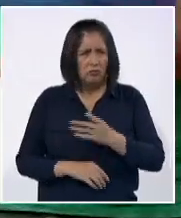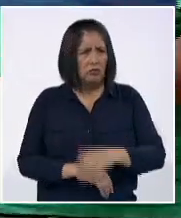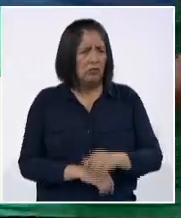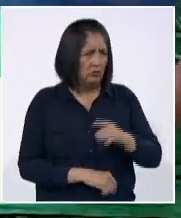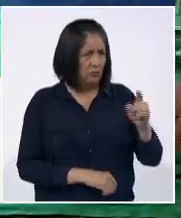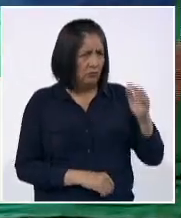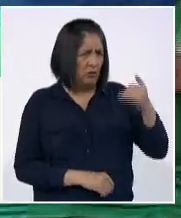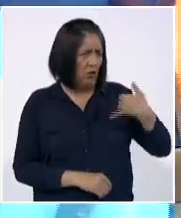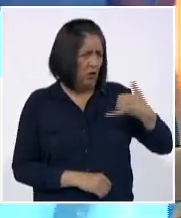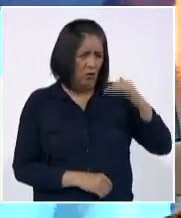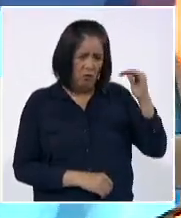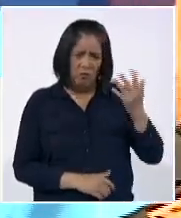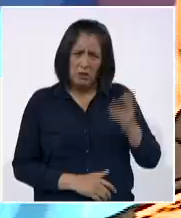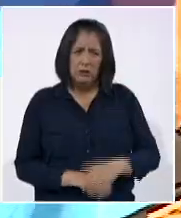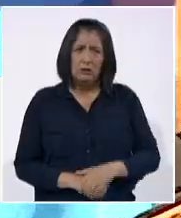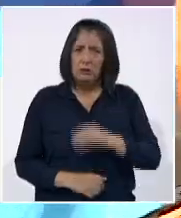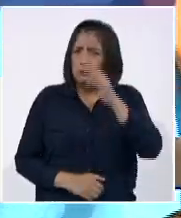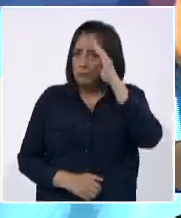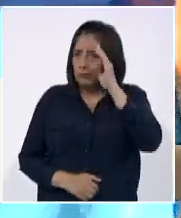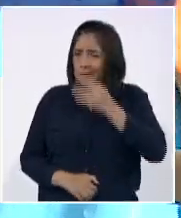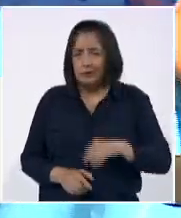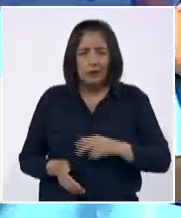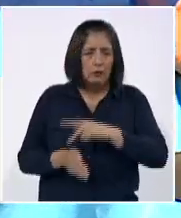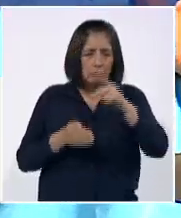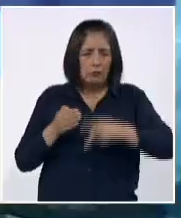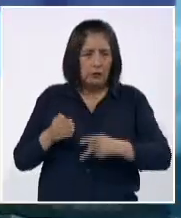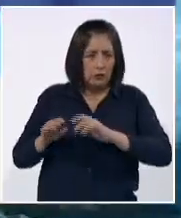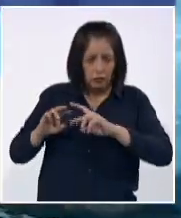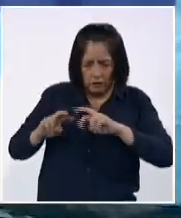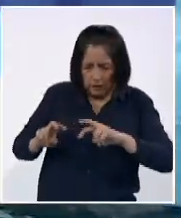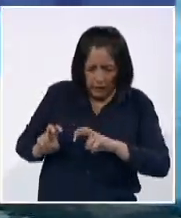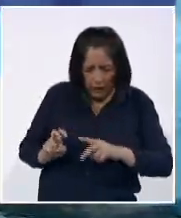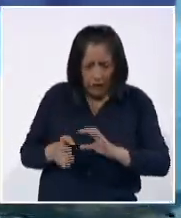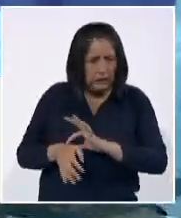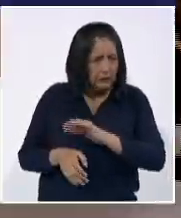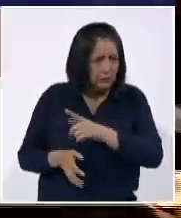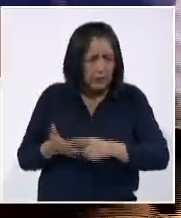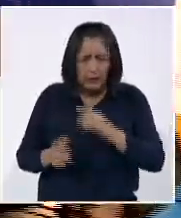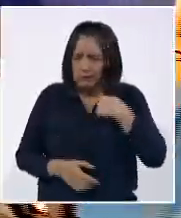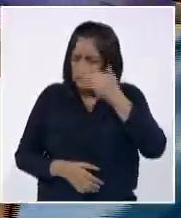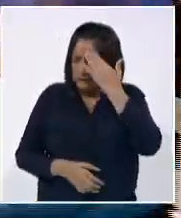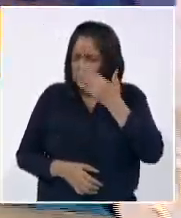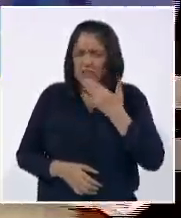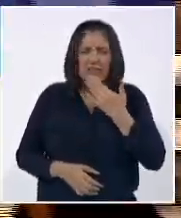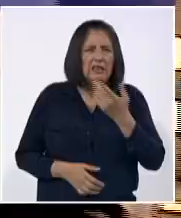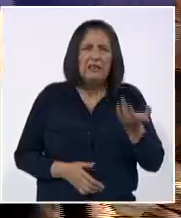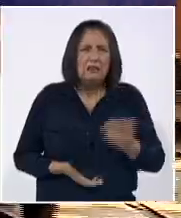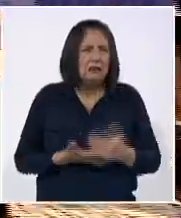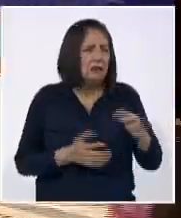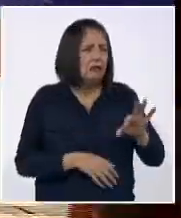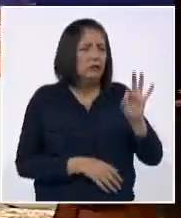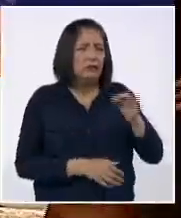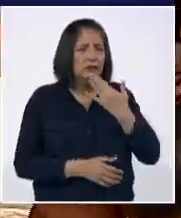¿no? Muchacha, sí, nomás de... La policía y los peritos recogieron evidencias para poder dar con la identidad y el paradero de los autores del crimen.